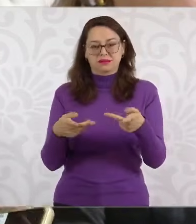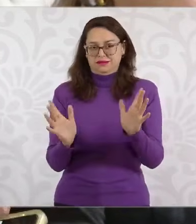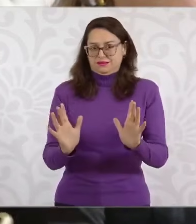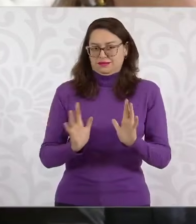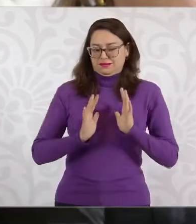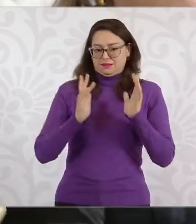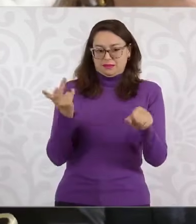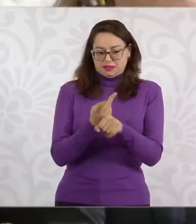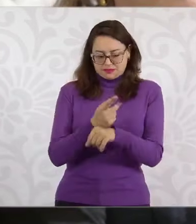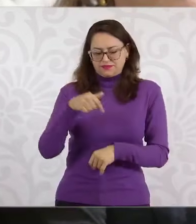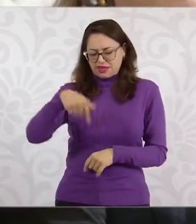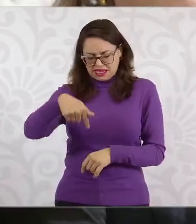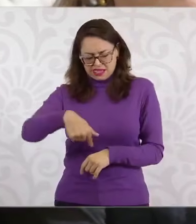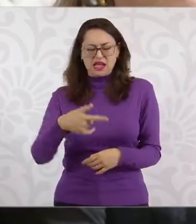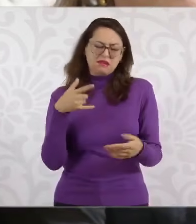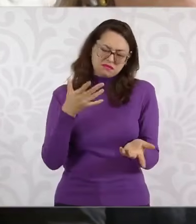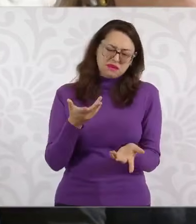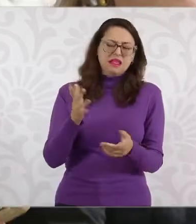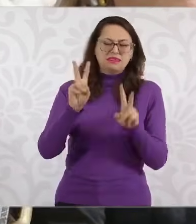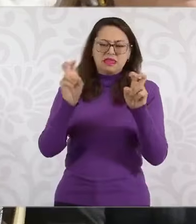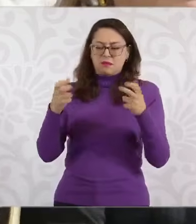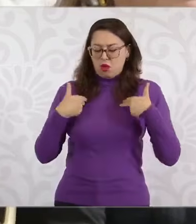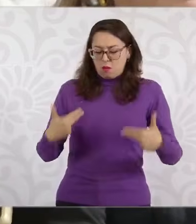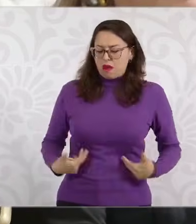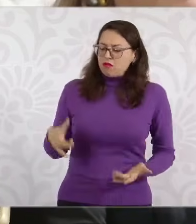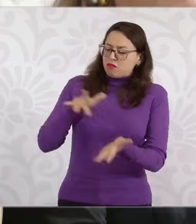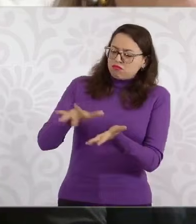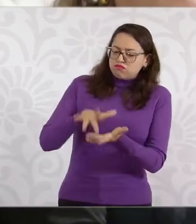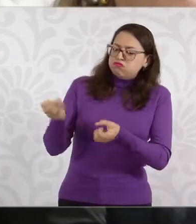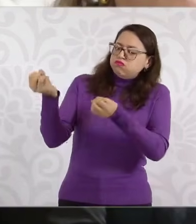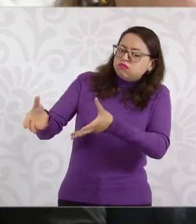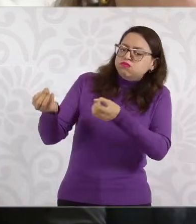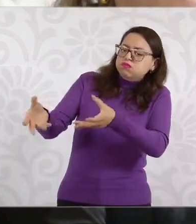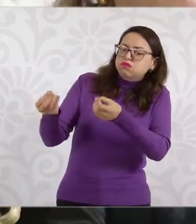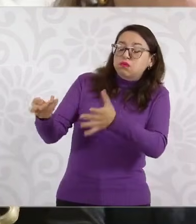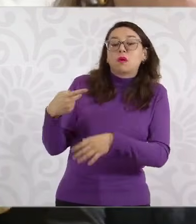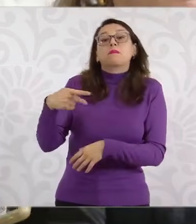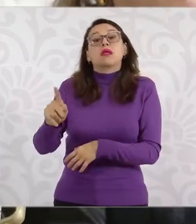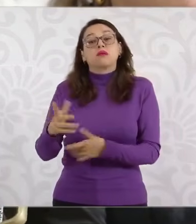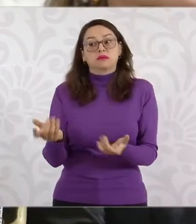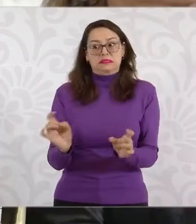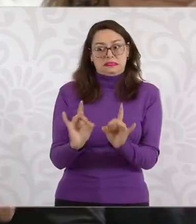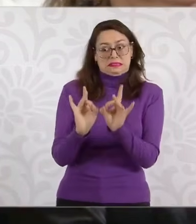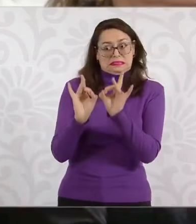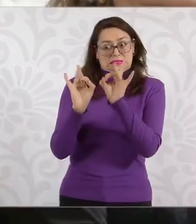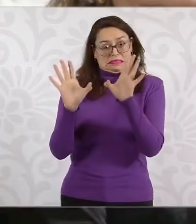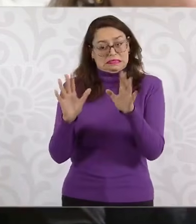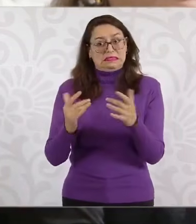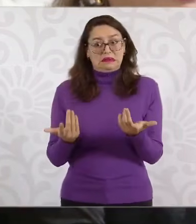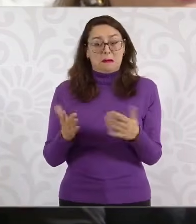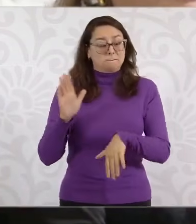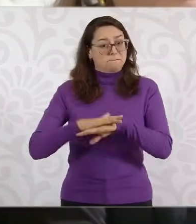humanitaria a la isla, pero me interesaría saber, ante la escalada que se está presentando, México, ¿qué previsiones podría tomar con